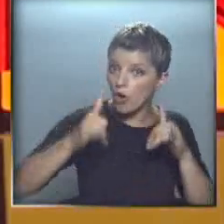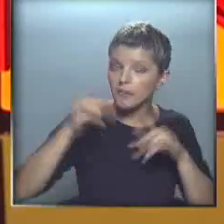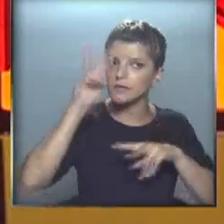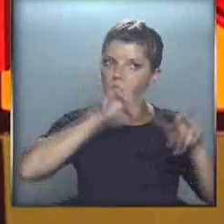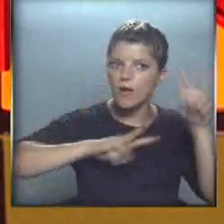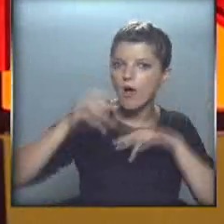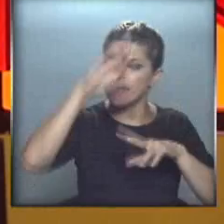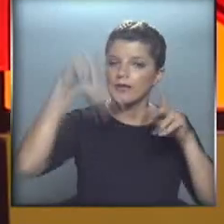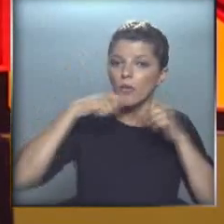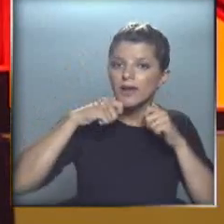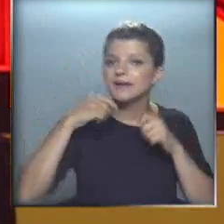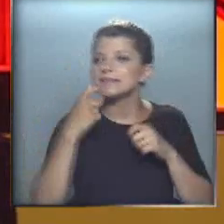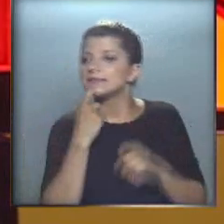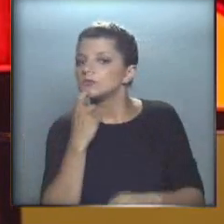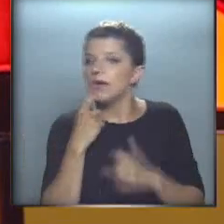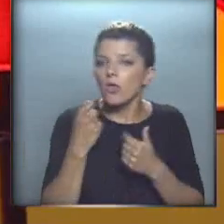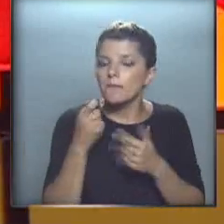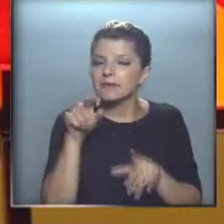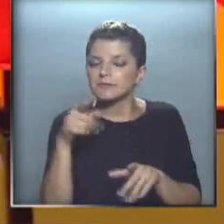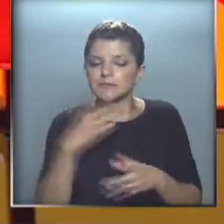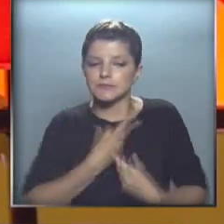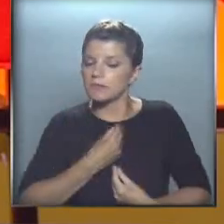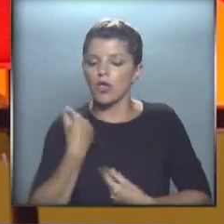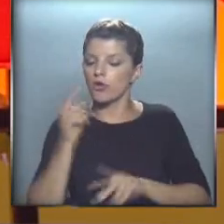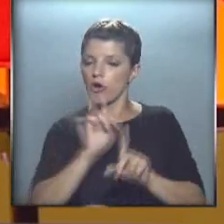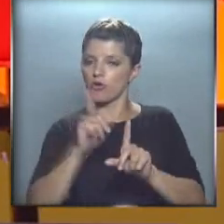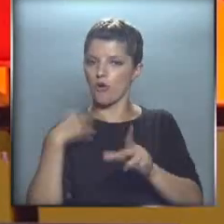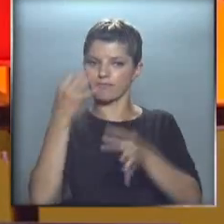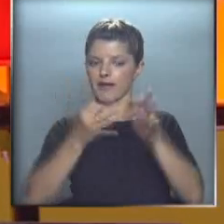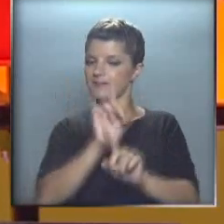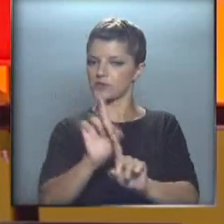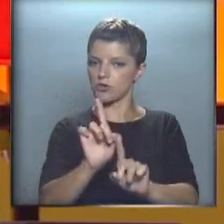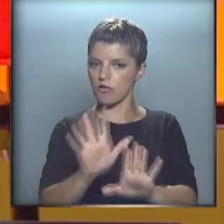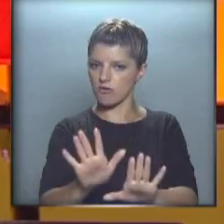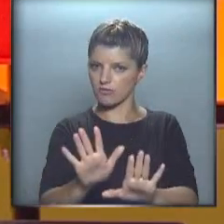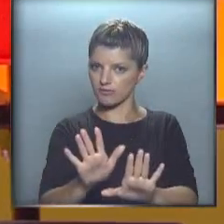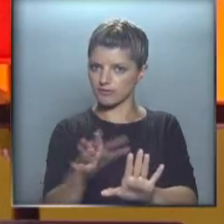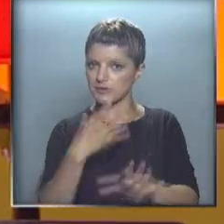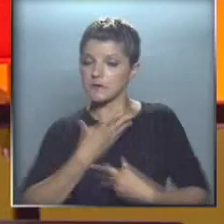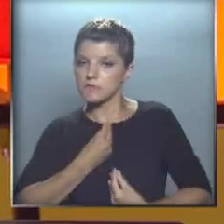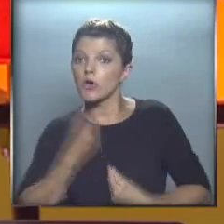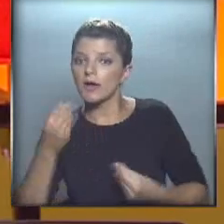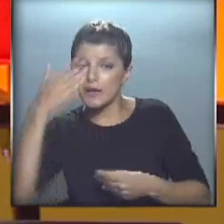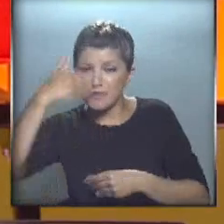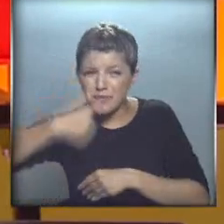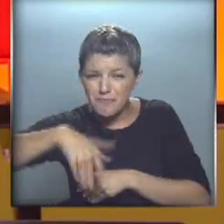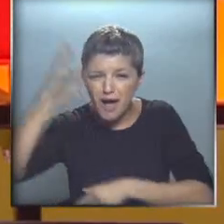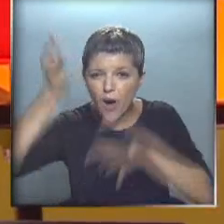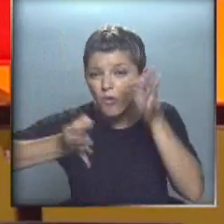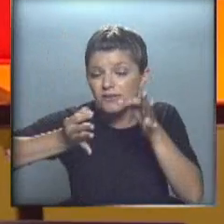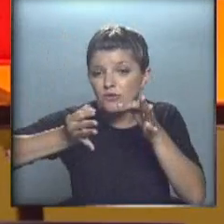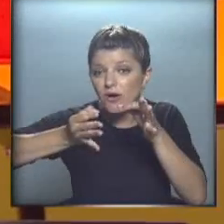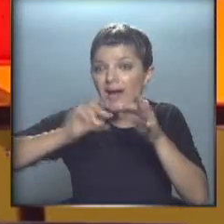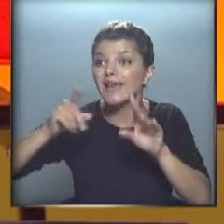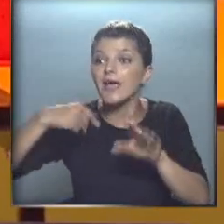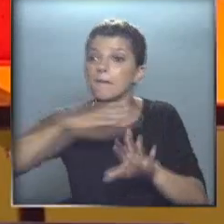que no tenían miedo de ir a hacerse el análisis tenían miedo de que sometieran a un juicio a los que ellos habían